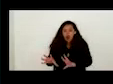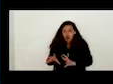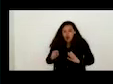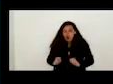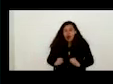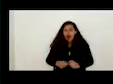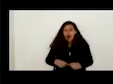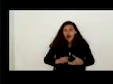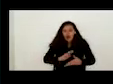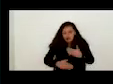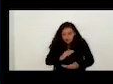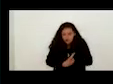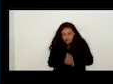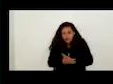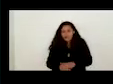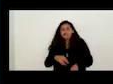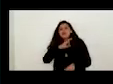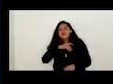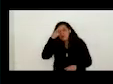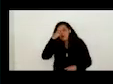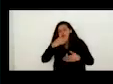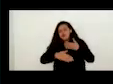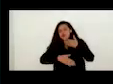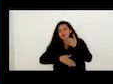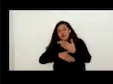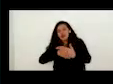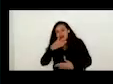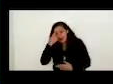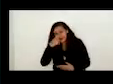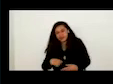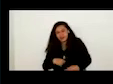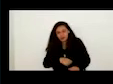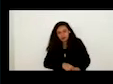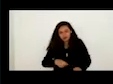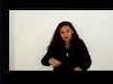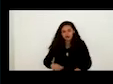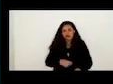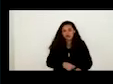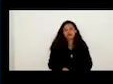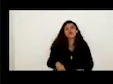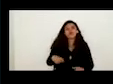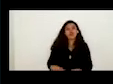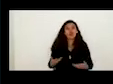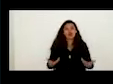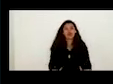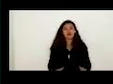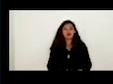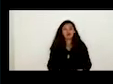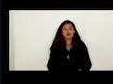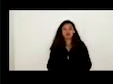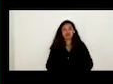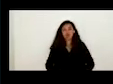correctamente en el proceso de digestión y esos nutrientes que